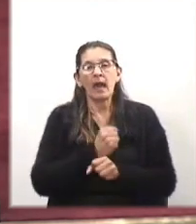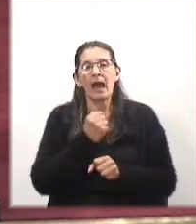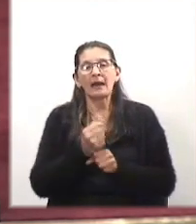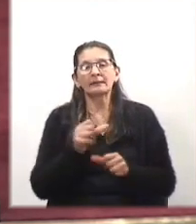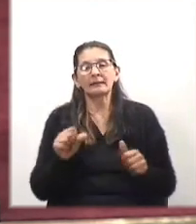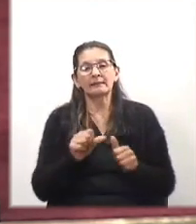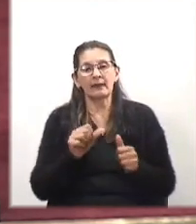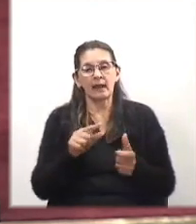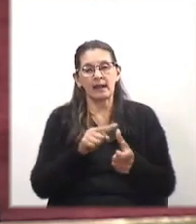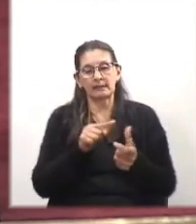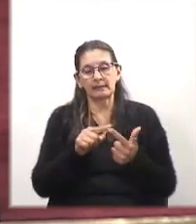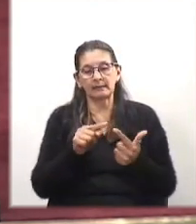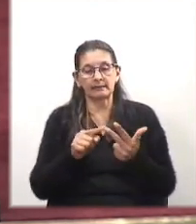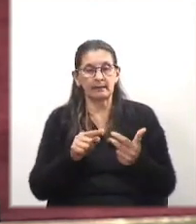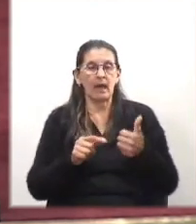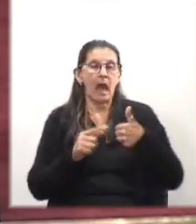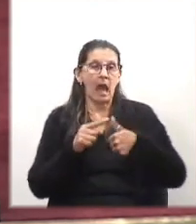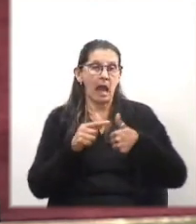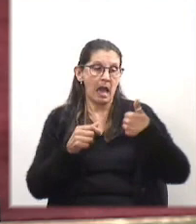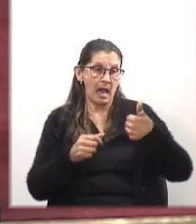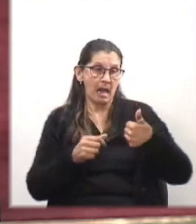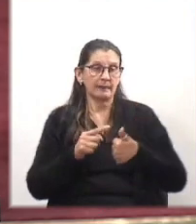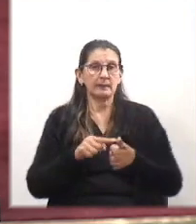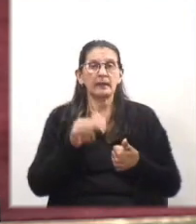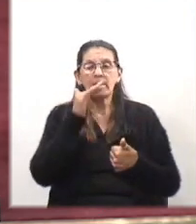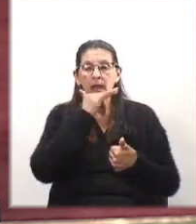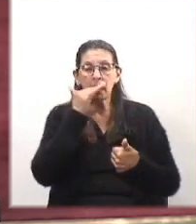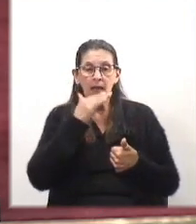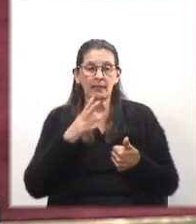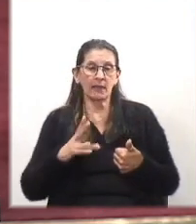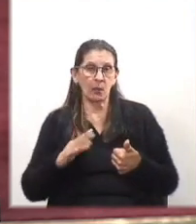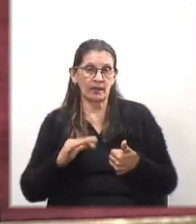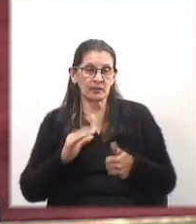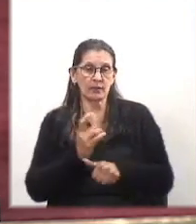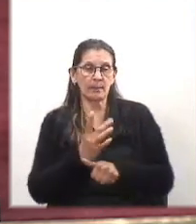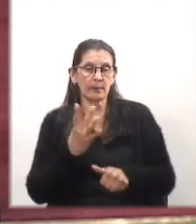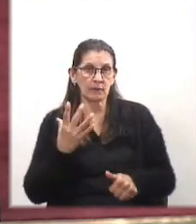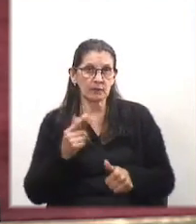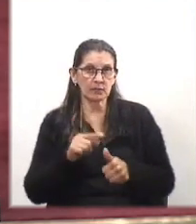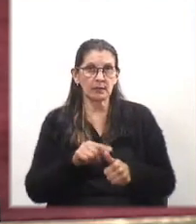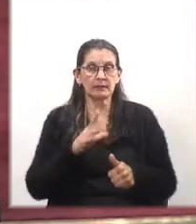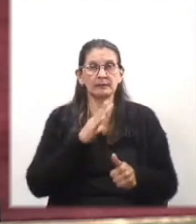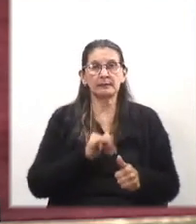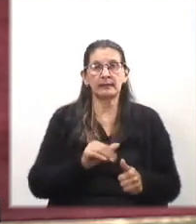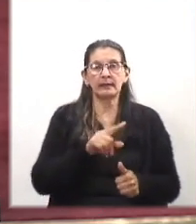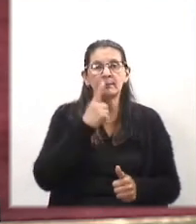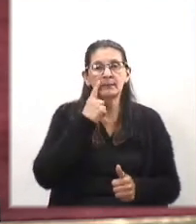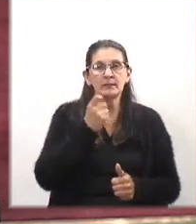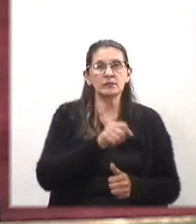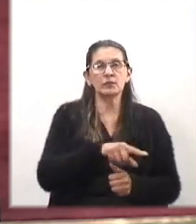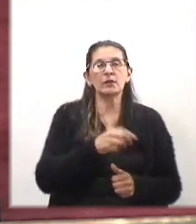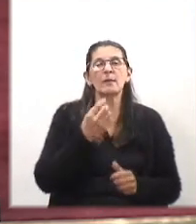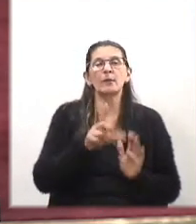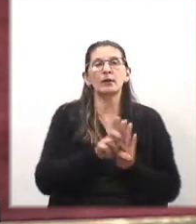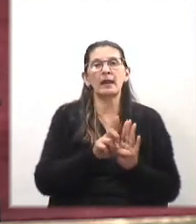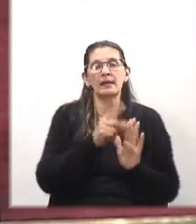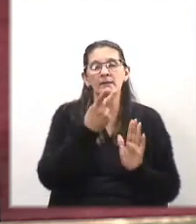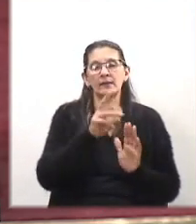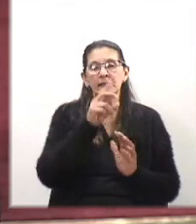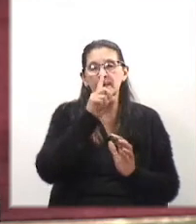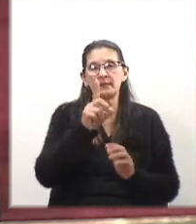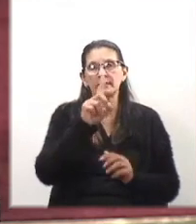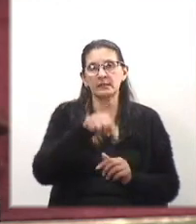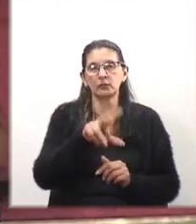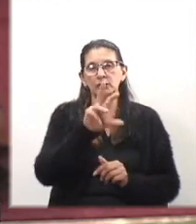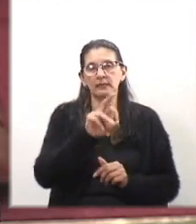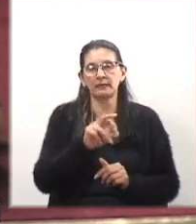tres situaciones. A. Que la Caja de Jubilaciones de Profesionales converja al sistema provisional previsto por la Ley 20.130 del